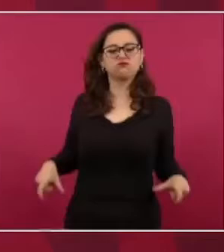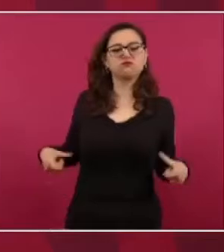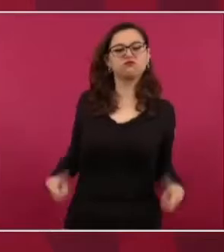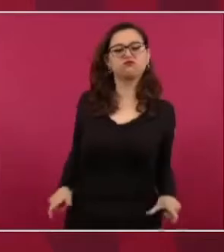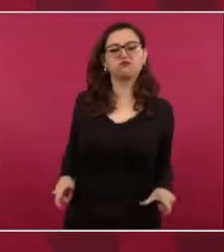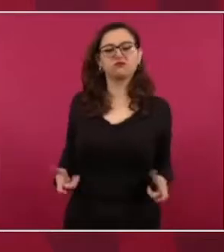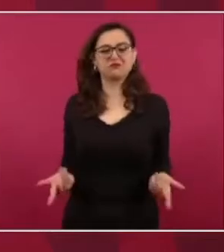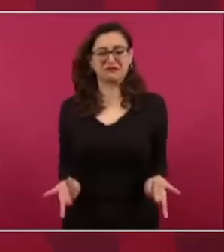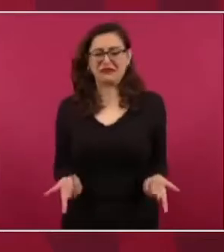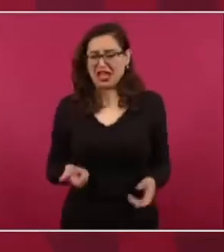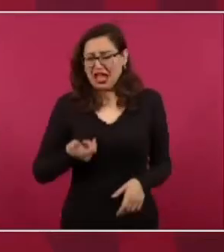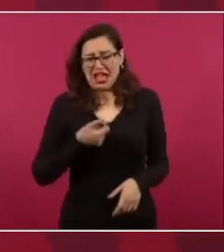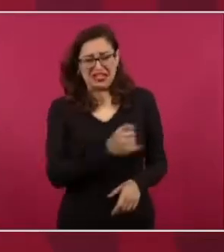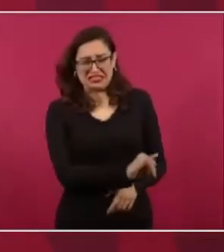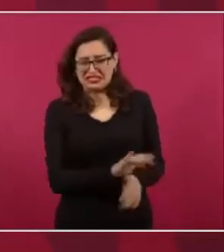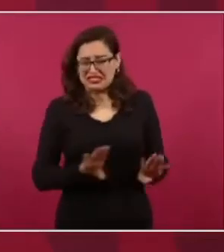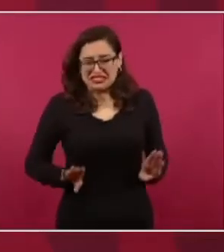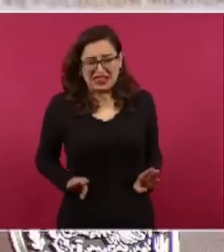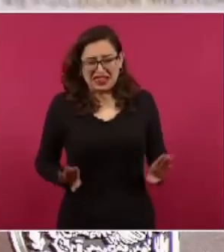es presumido,